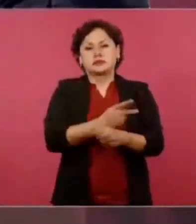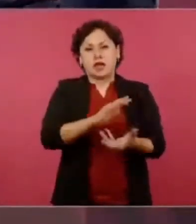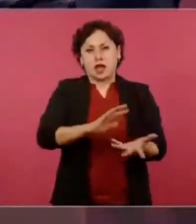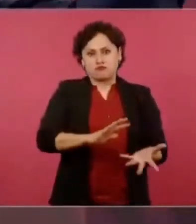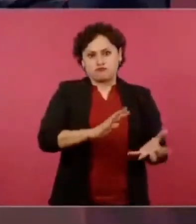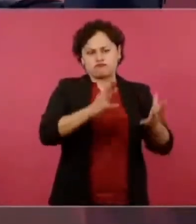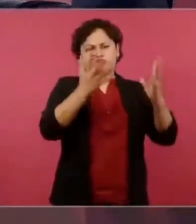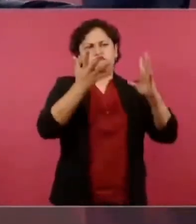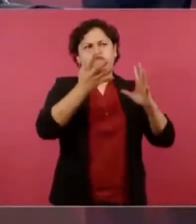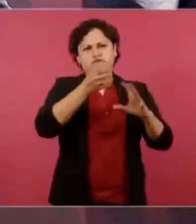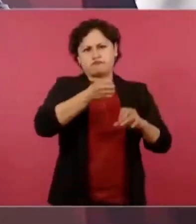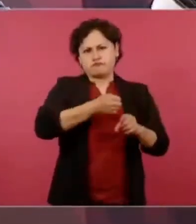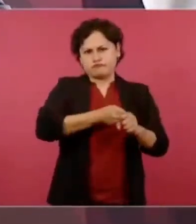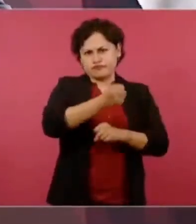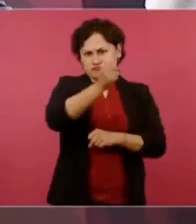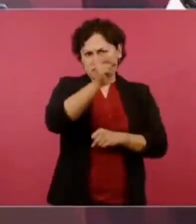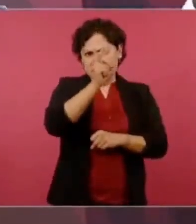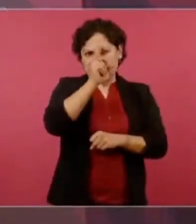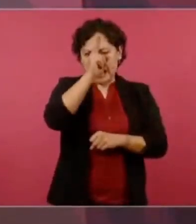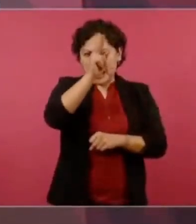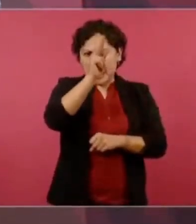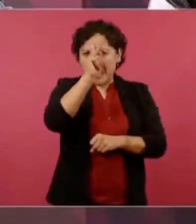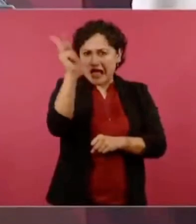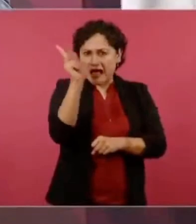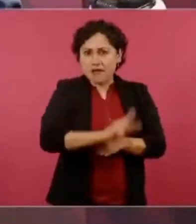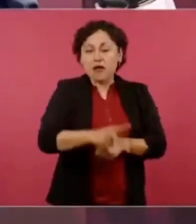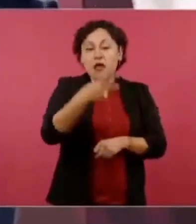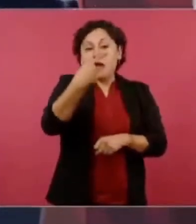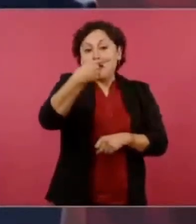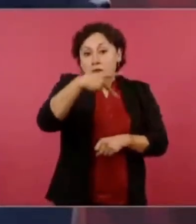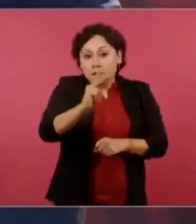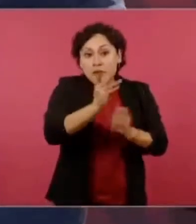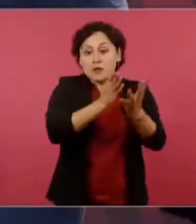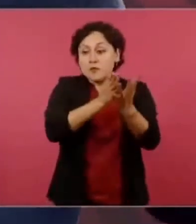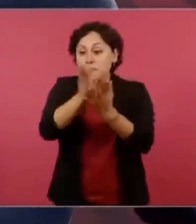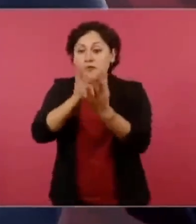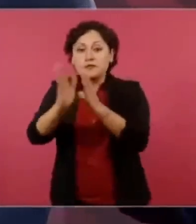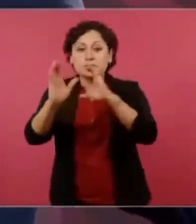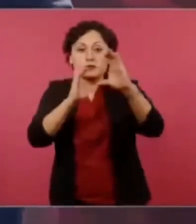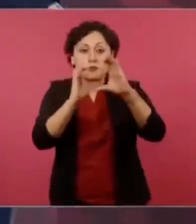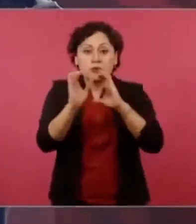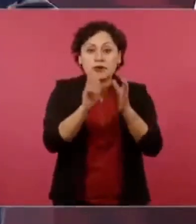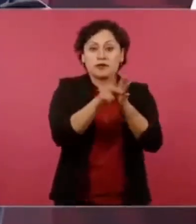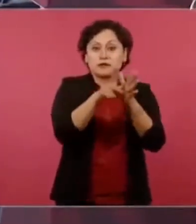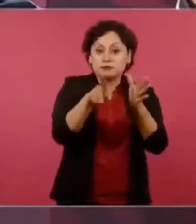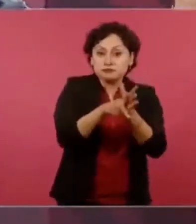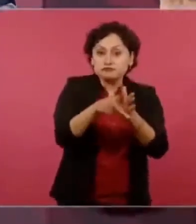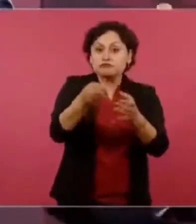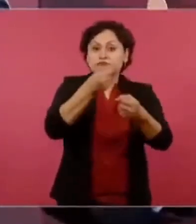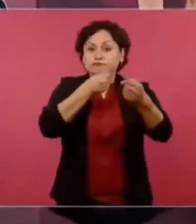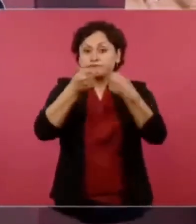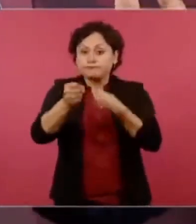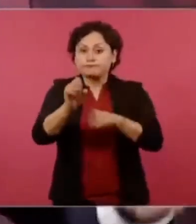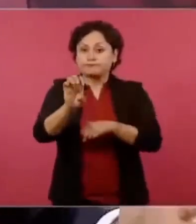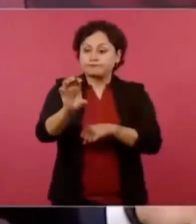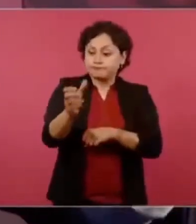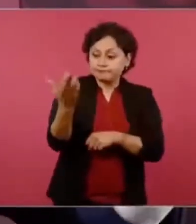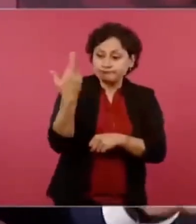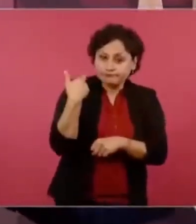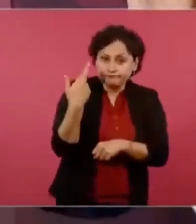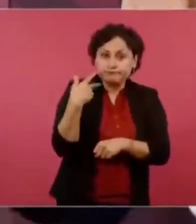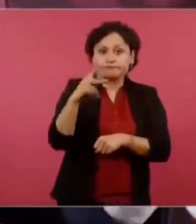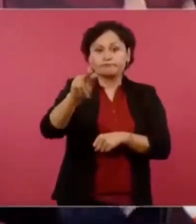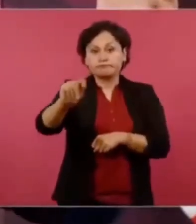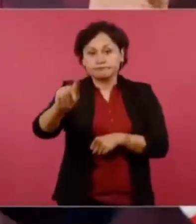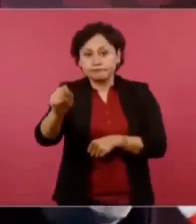afamados comentaristas de radio, de televisión, estaban ahí haciendo un compromiso para